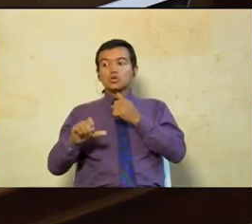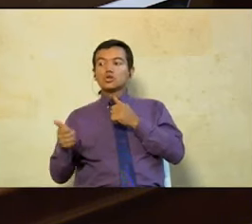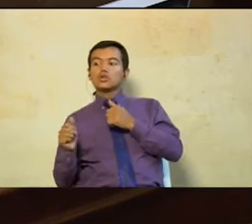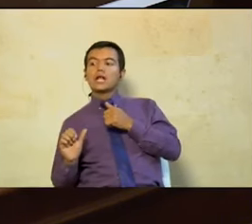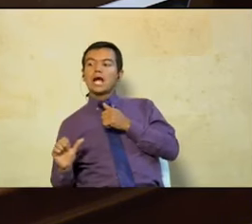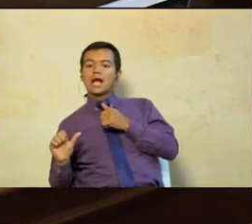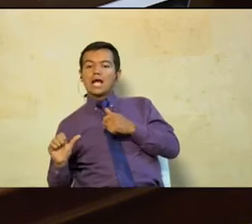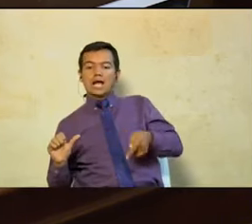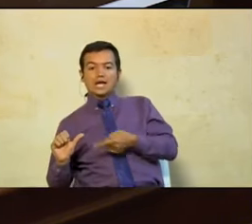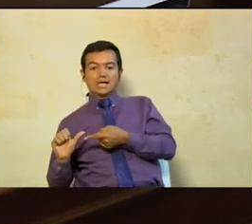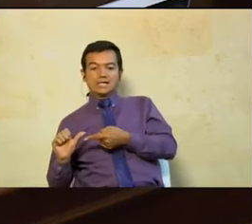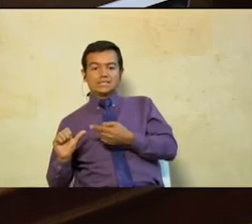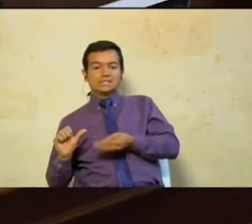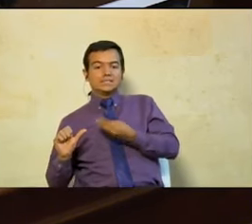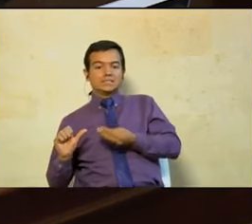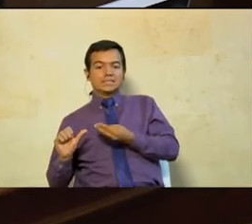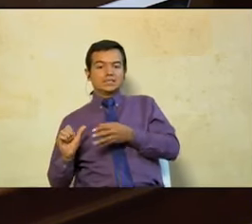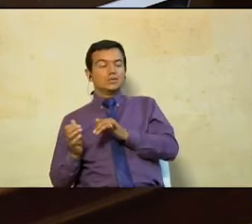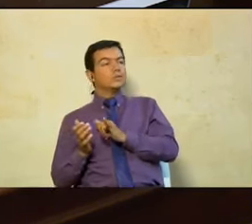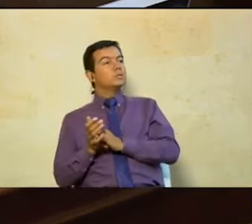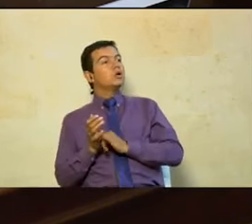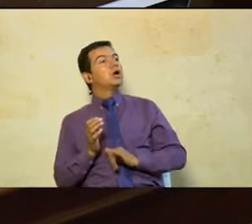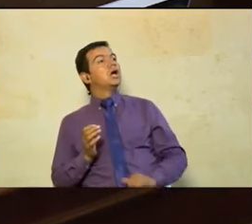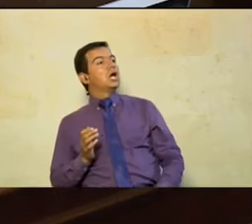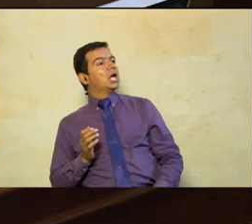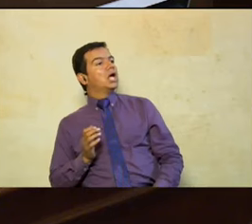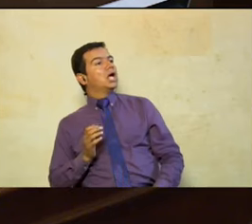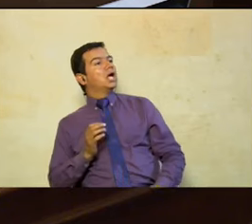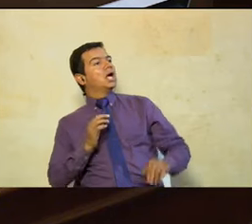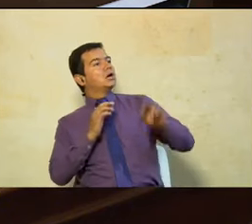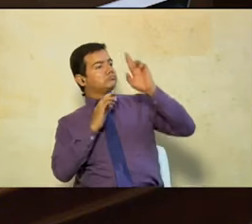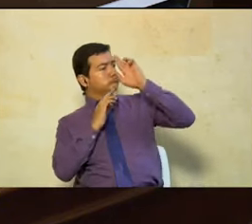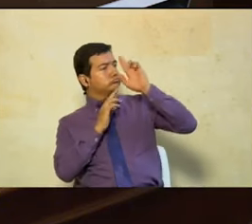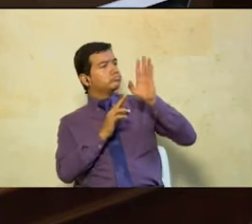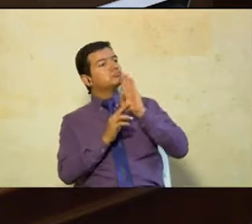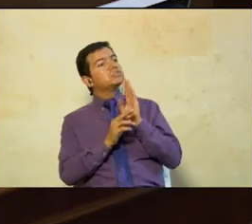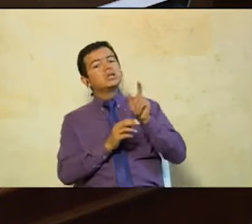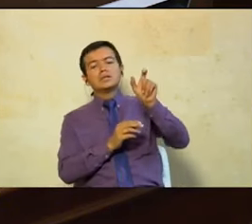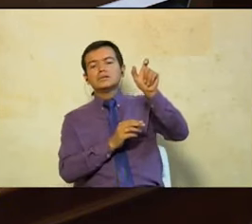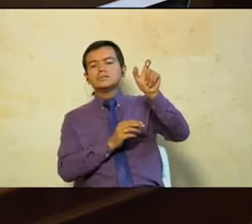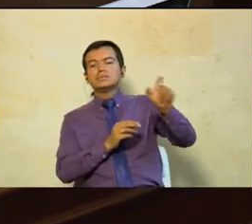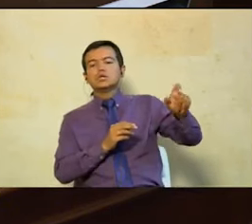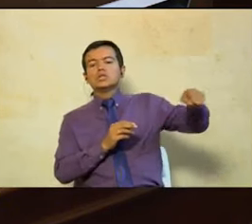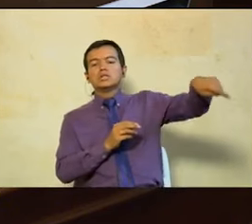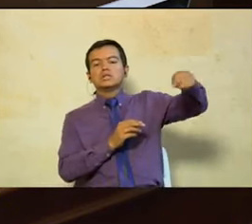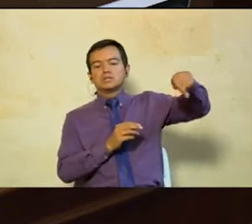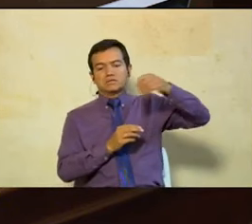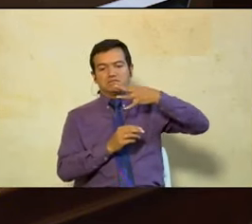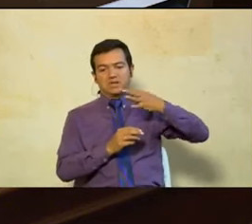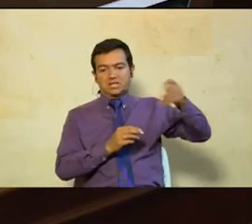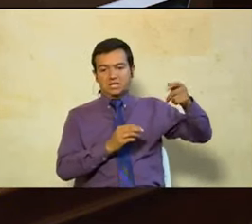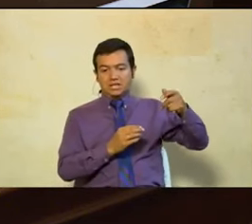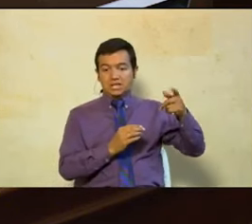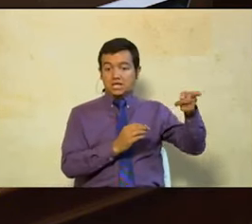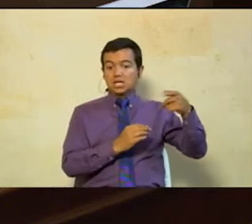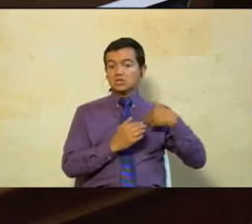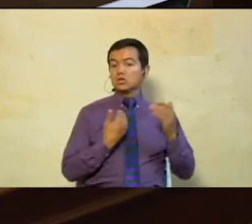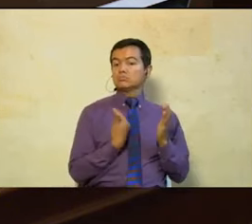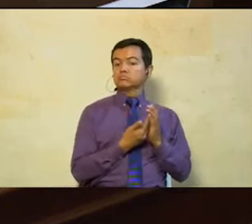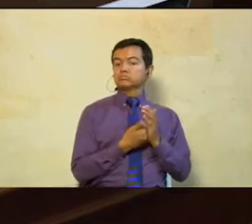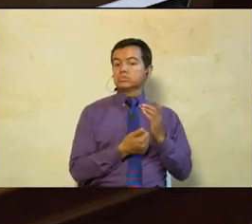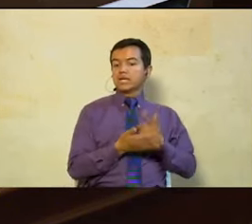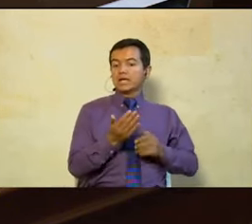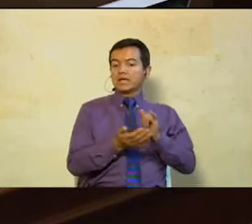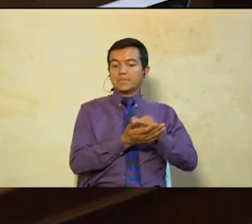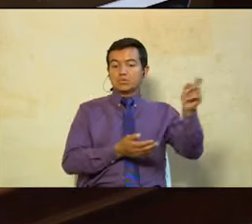prestaron para hacerle reconocimiento de unos títulos a unos señores que estaban acreditando el